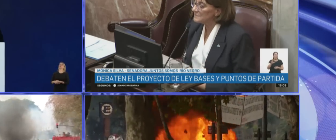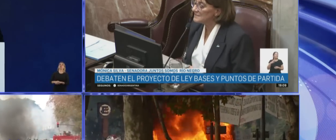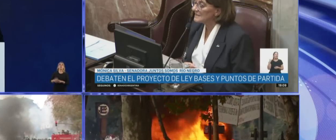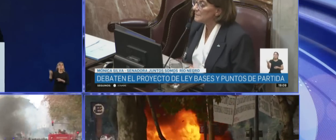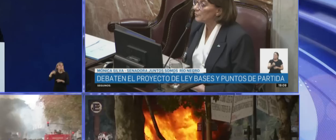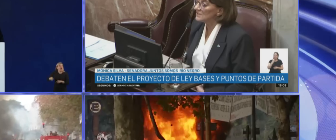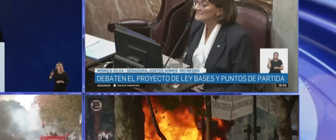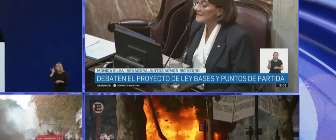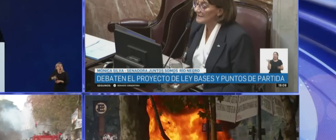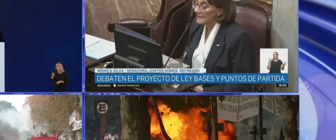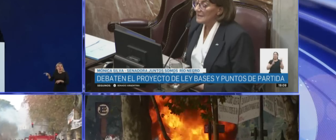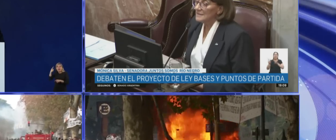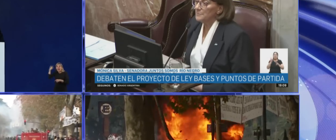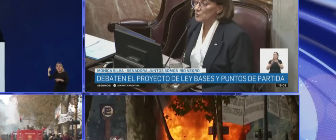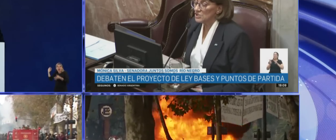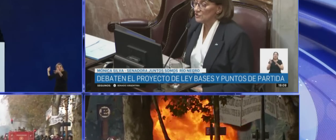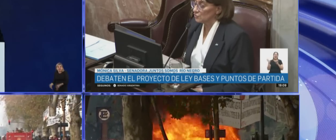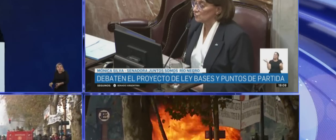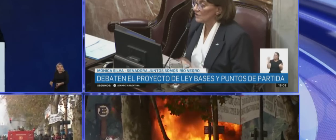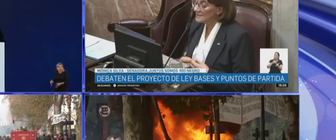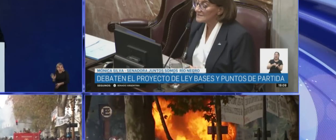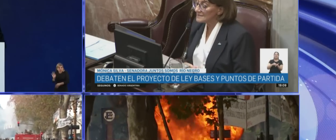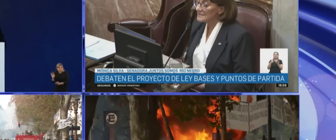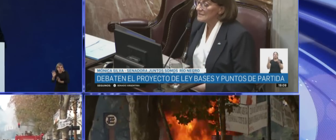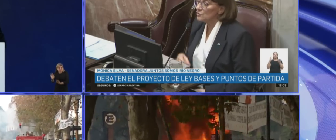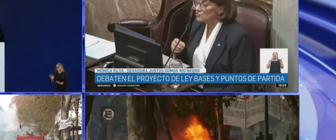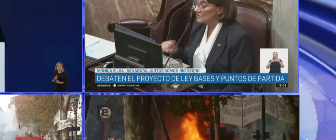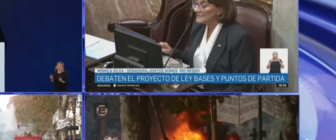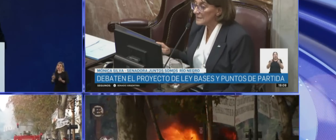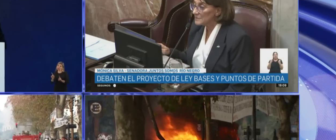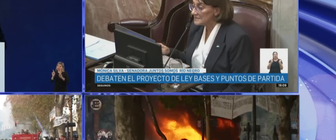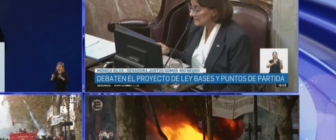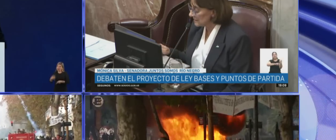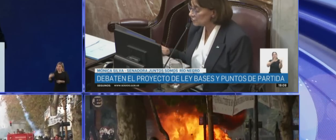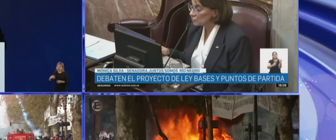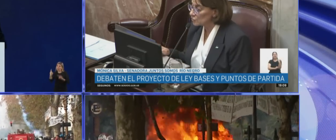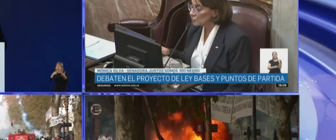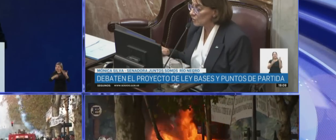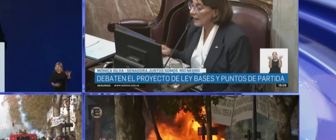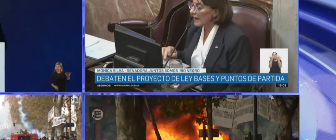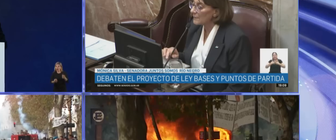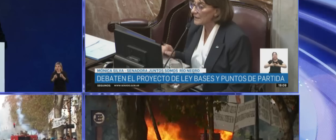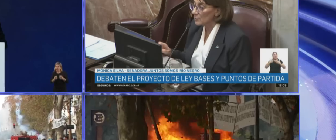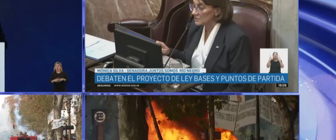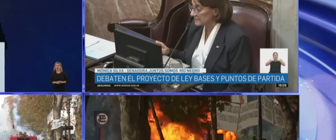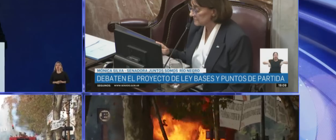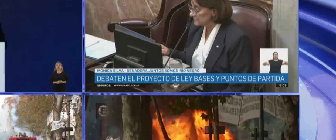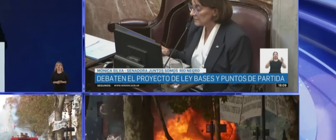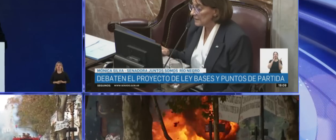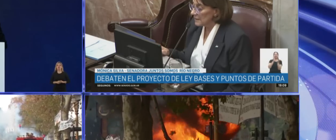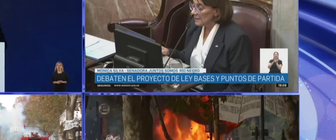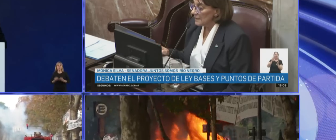Pero no se trata solo de tener las ideas correctas, también hay que tener condiciones materiales que nos acompañan, porque después de